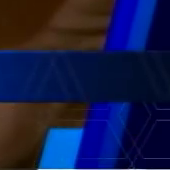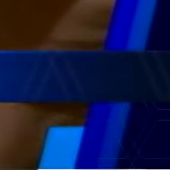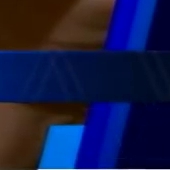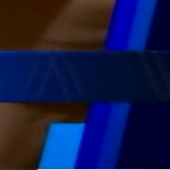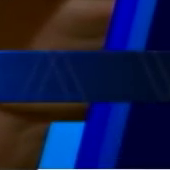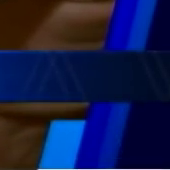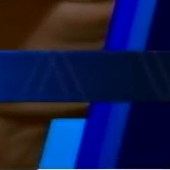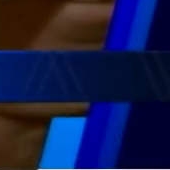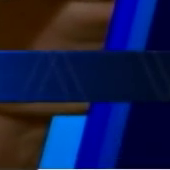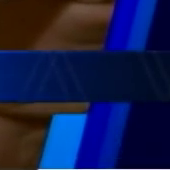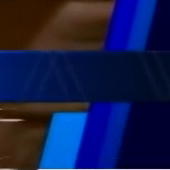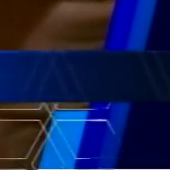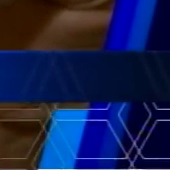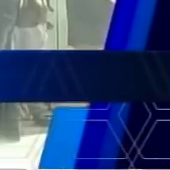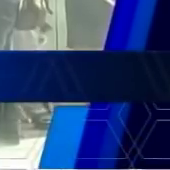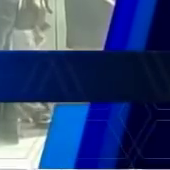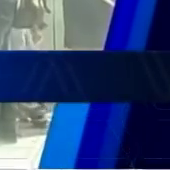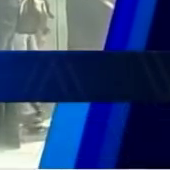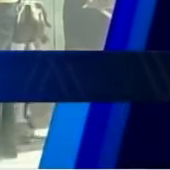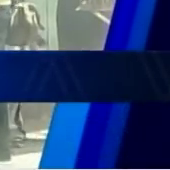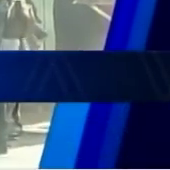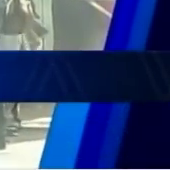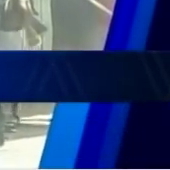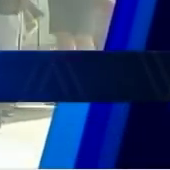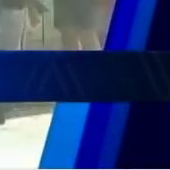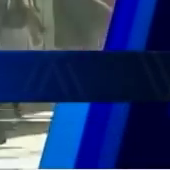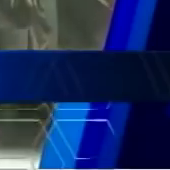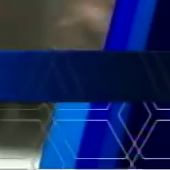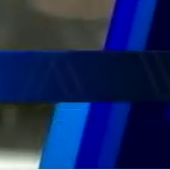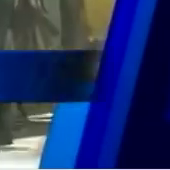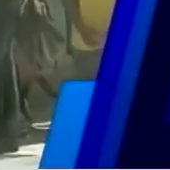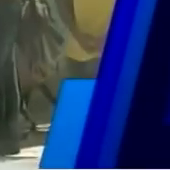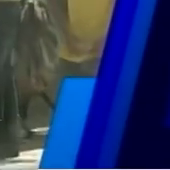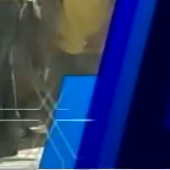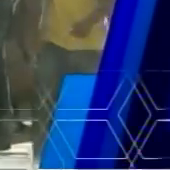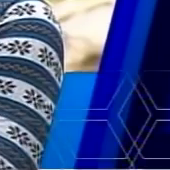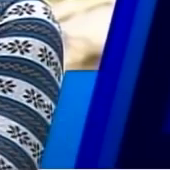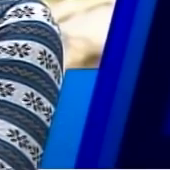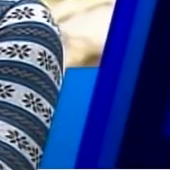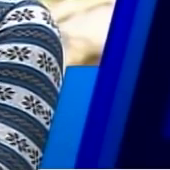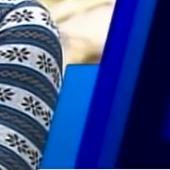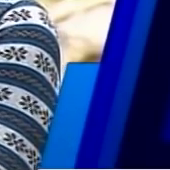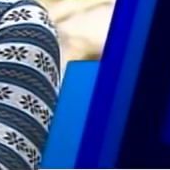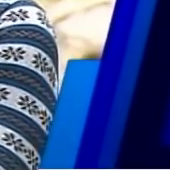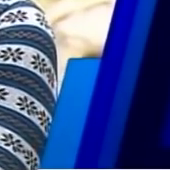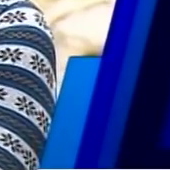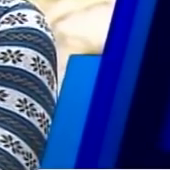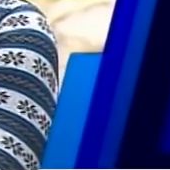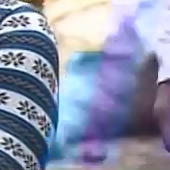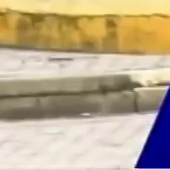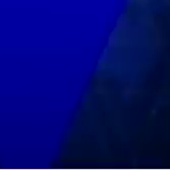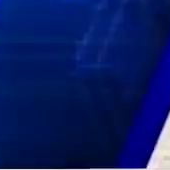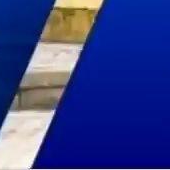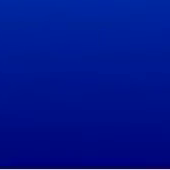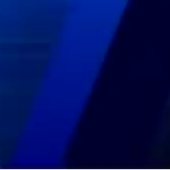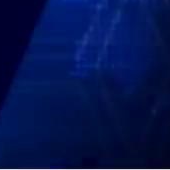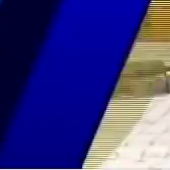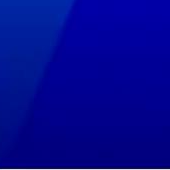Bebida mortal. Licores artesanales mezclados atentan contra la salud pública en Venezuela.